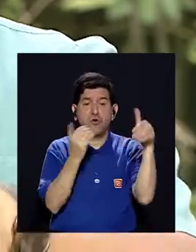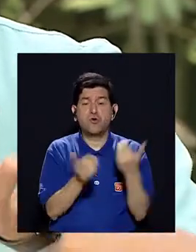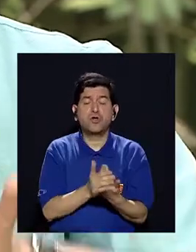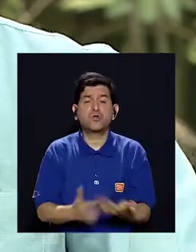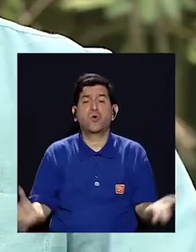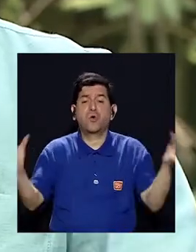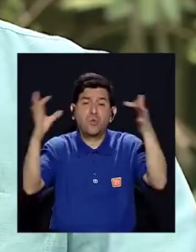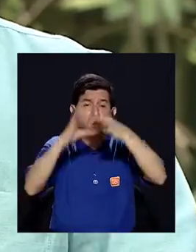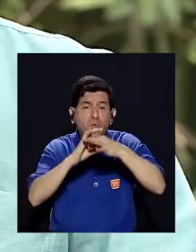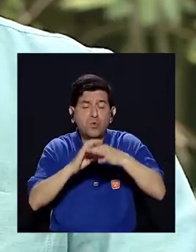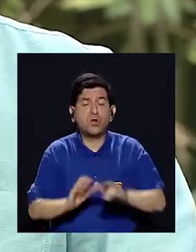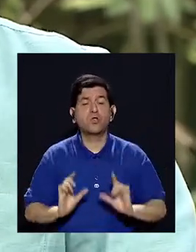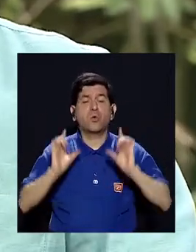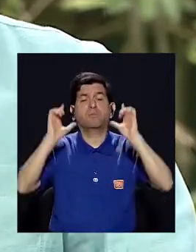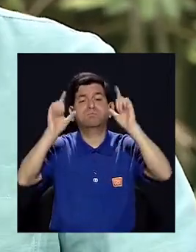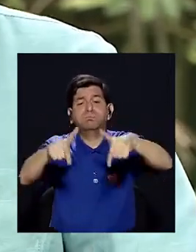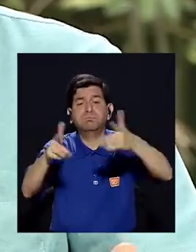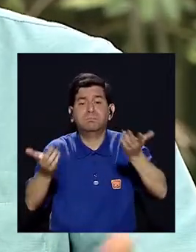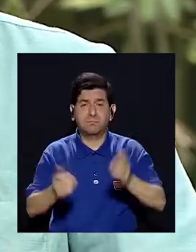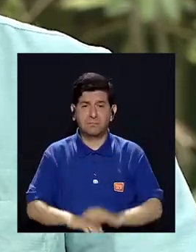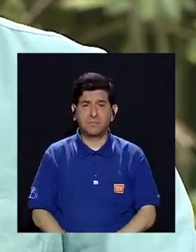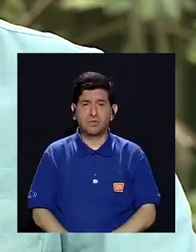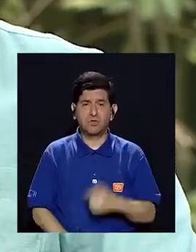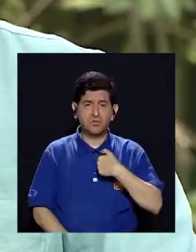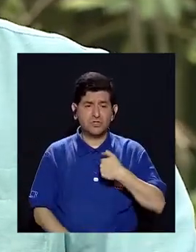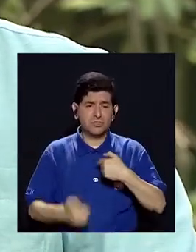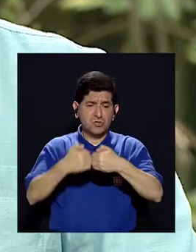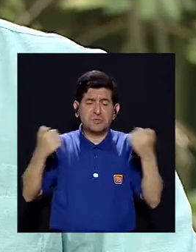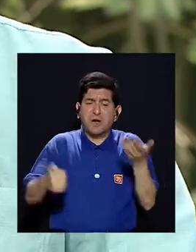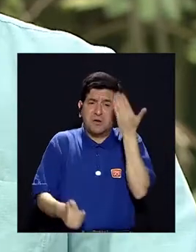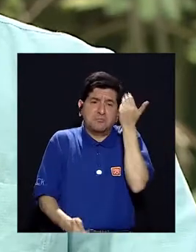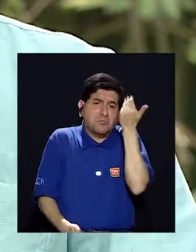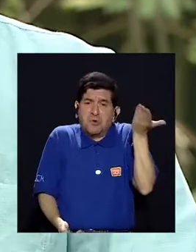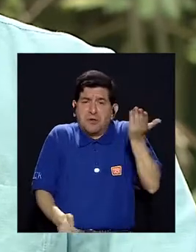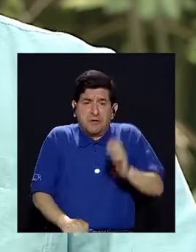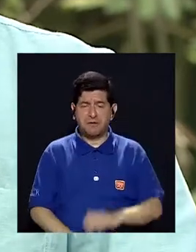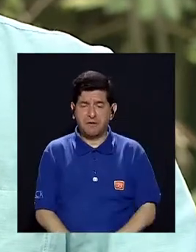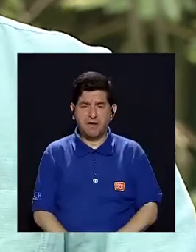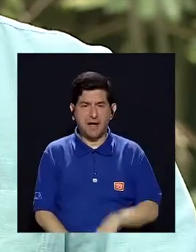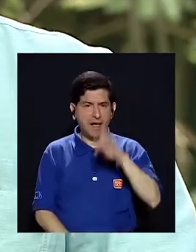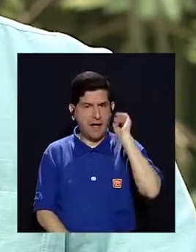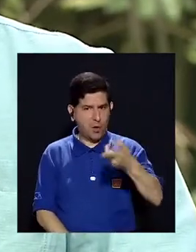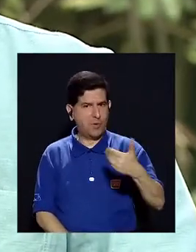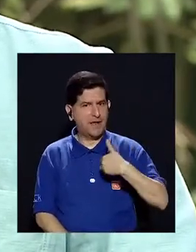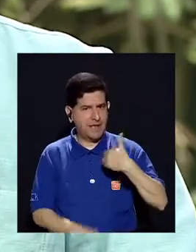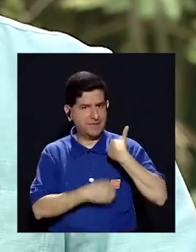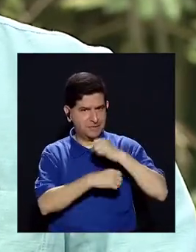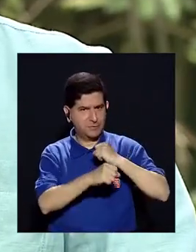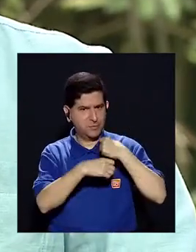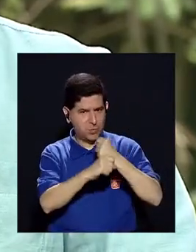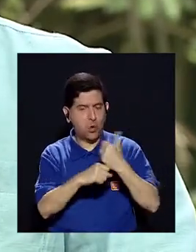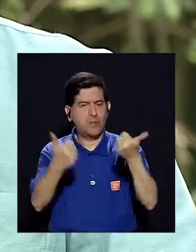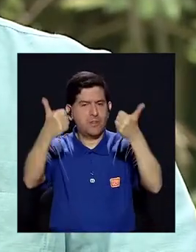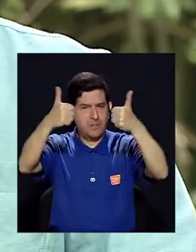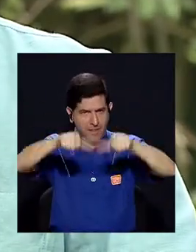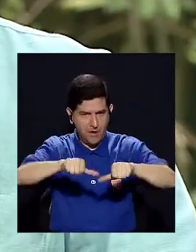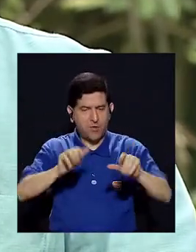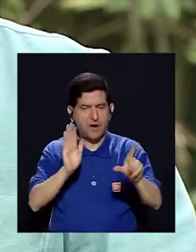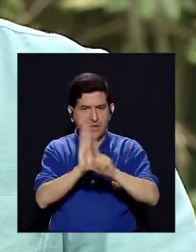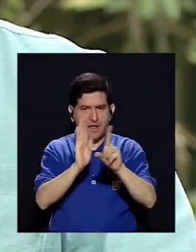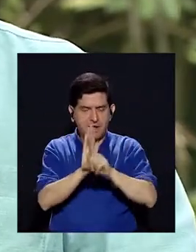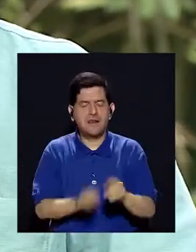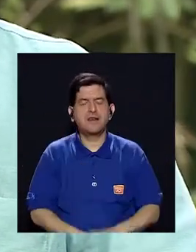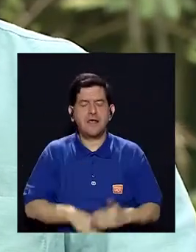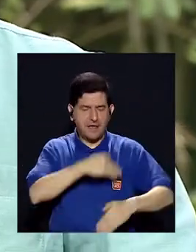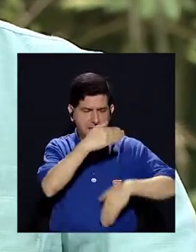el mismo cajón, entonces, ¿para qué lo estoy haciendo? Entonces, esa es una obligación que tienen las municipalidades de acuerdo con la Ley